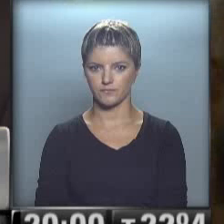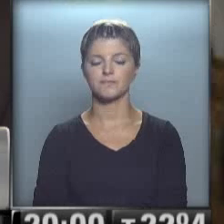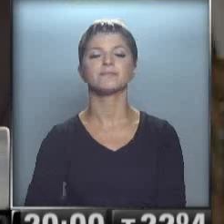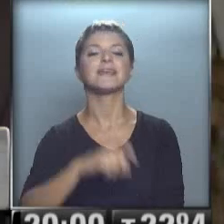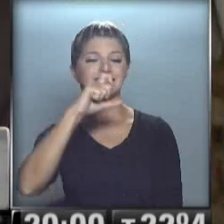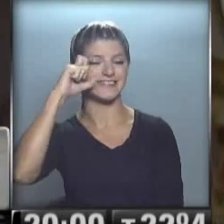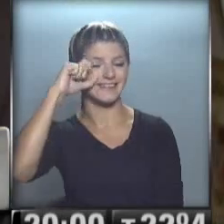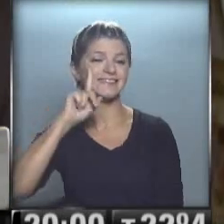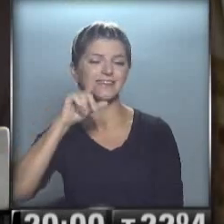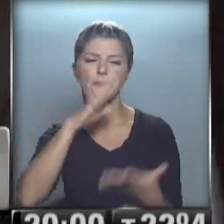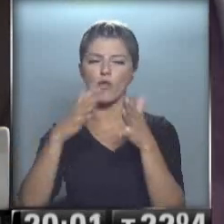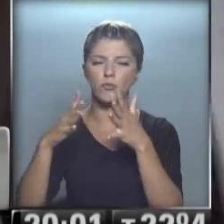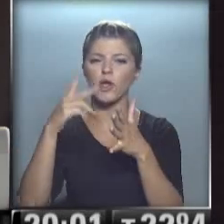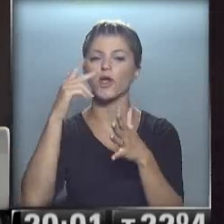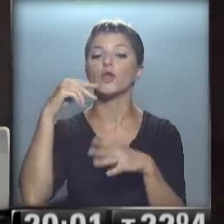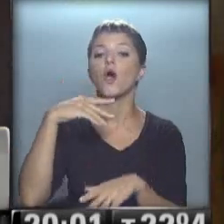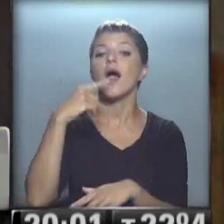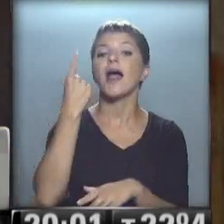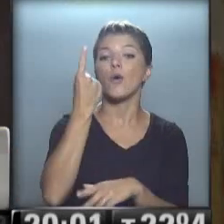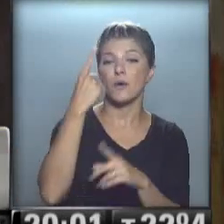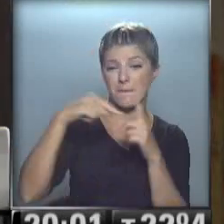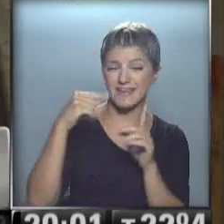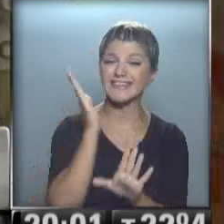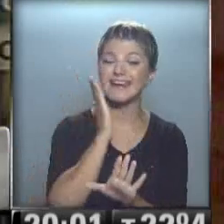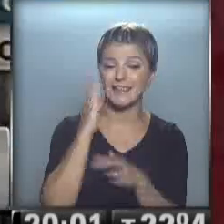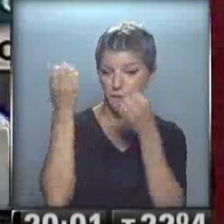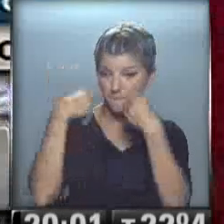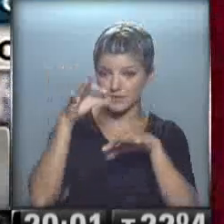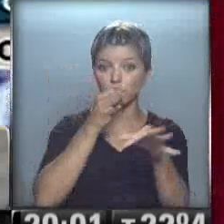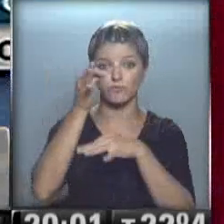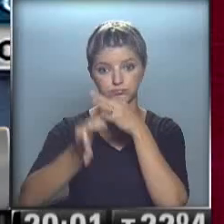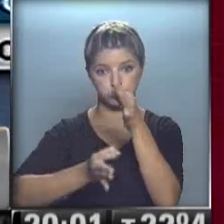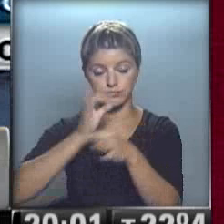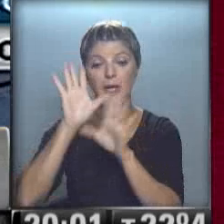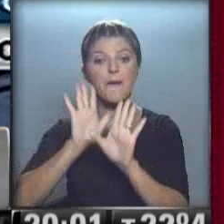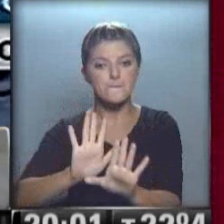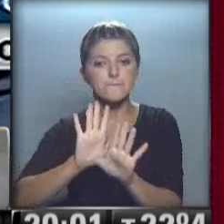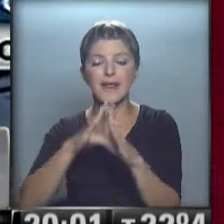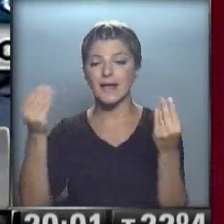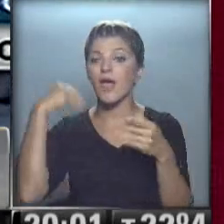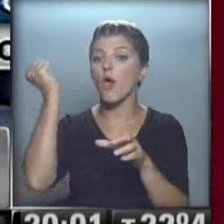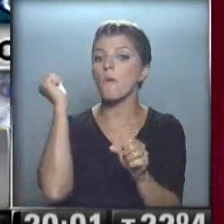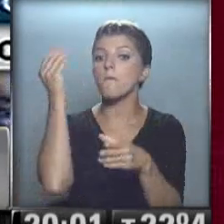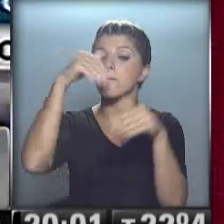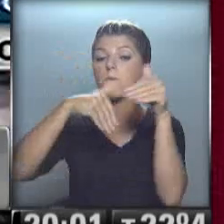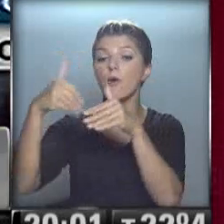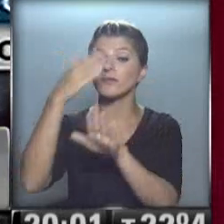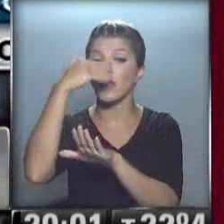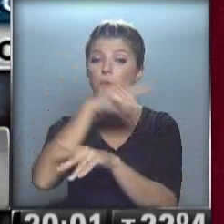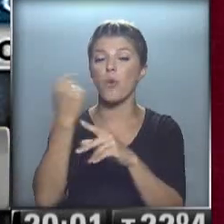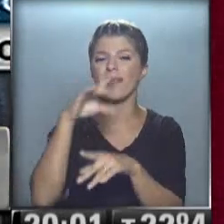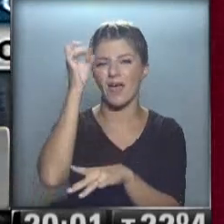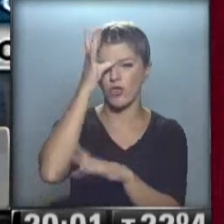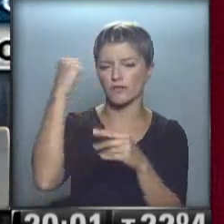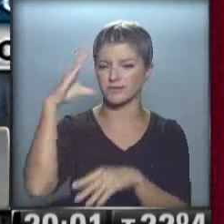Cecilia, aproximadamente a la hora 13:30 comenzó el debate y se espera que se vote después de la